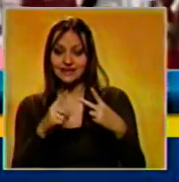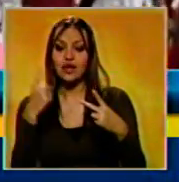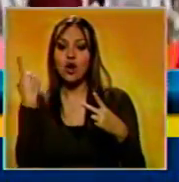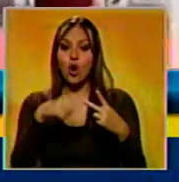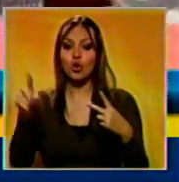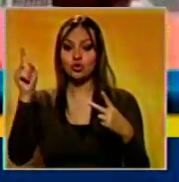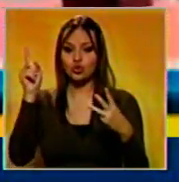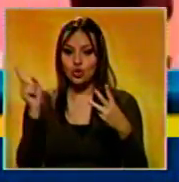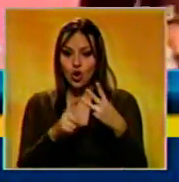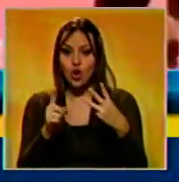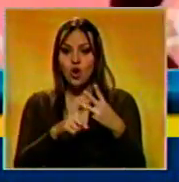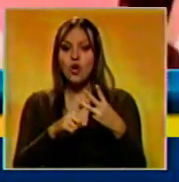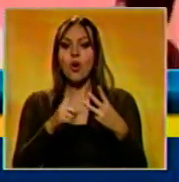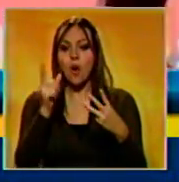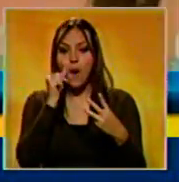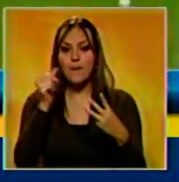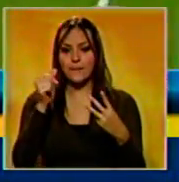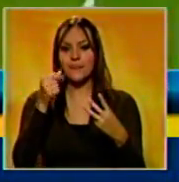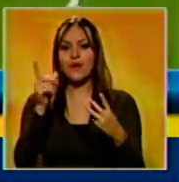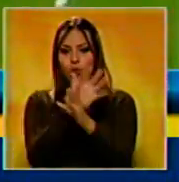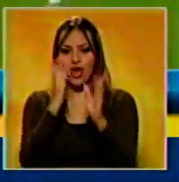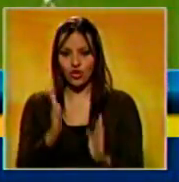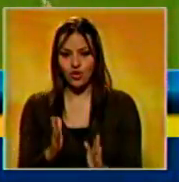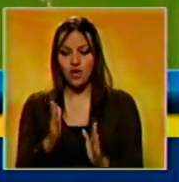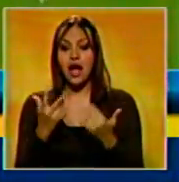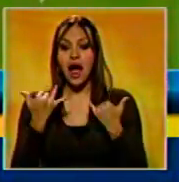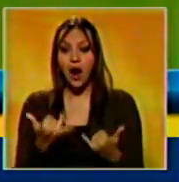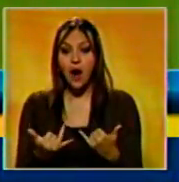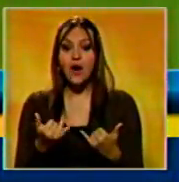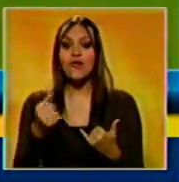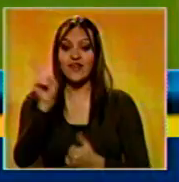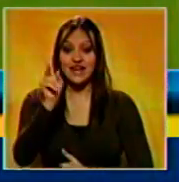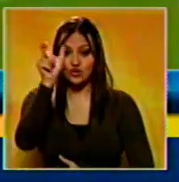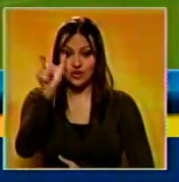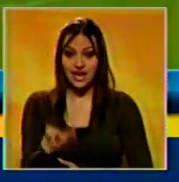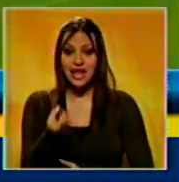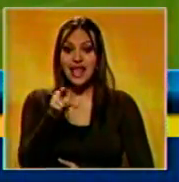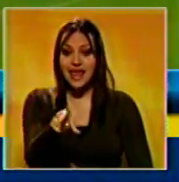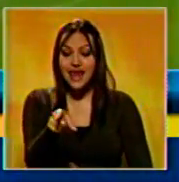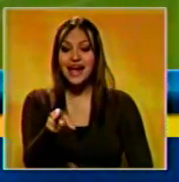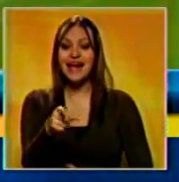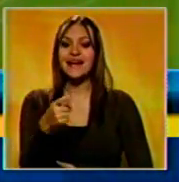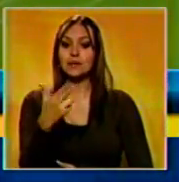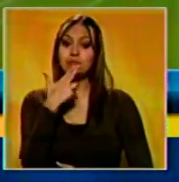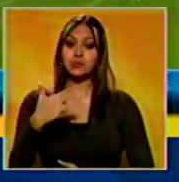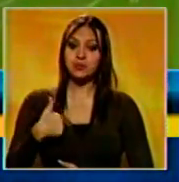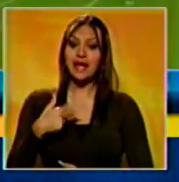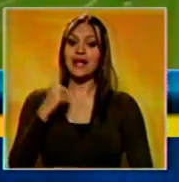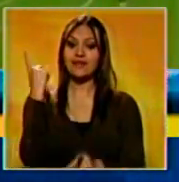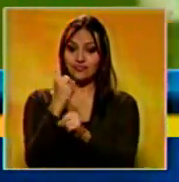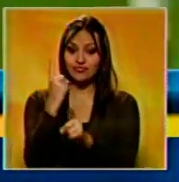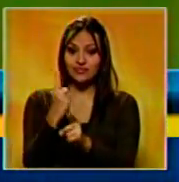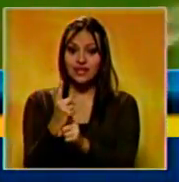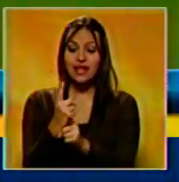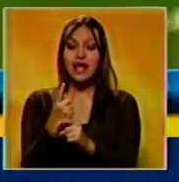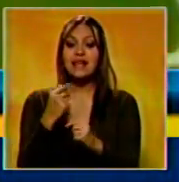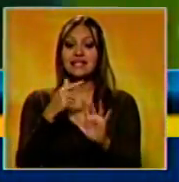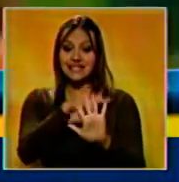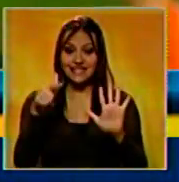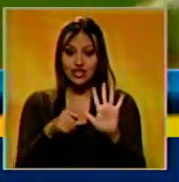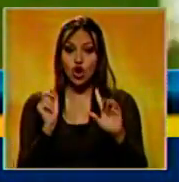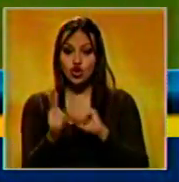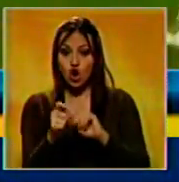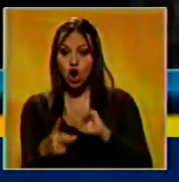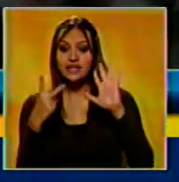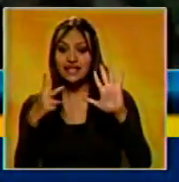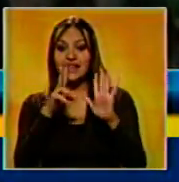de Marcus Reus, del Borussia Dortmund. De esta manera, el mediocampista criollo ve premiada otra destacada campaña en la Bundesliga, la que lleva 5 goles y